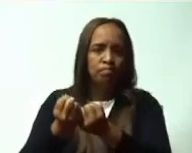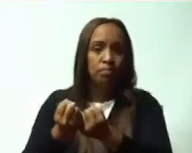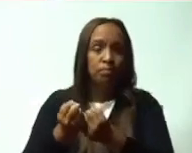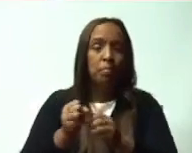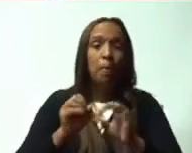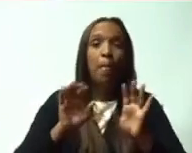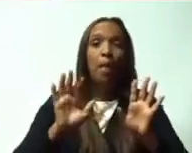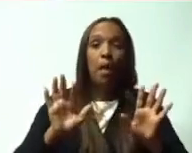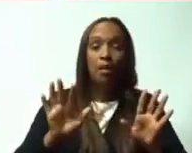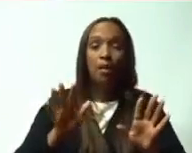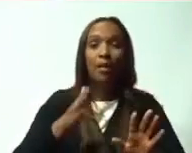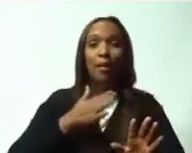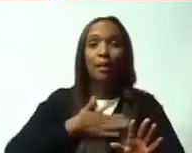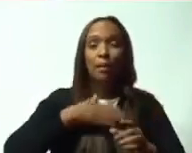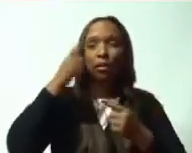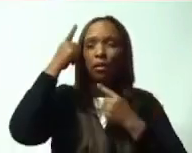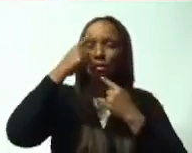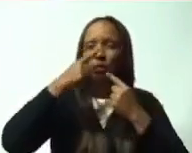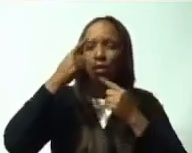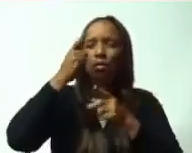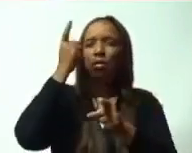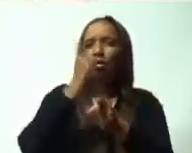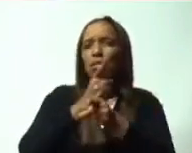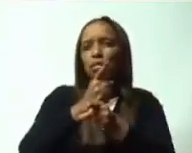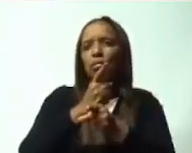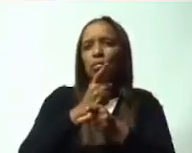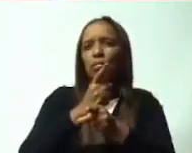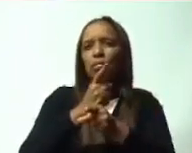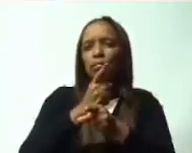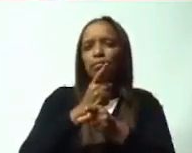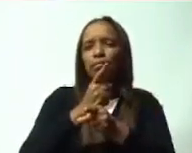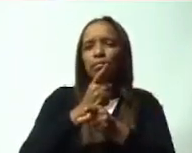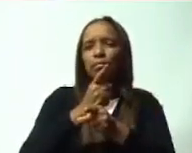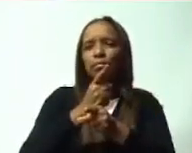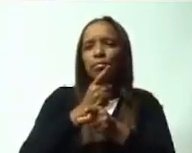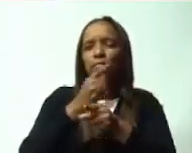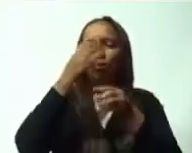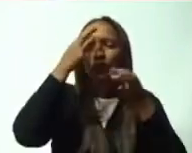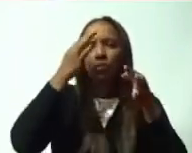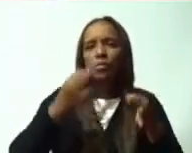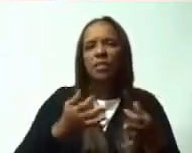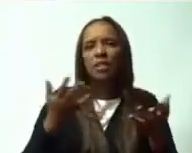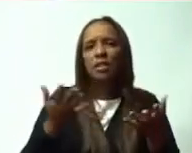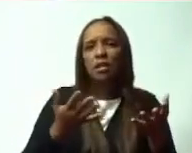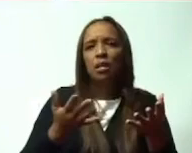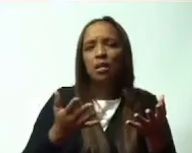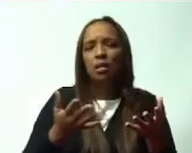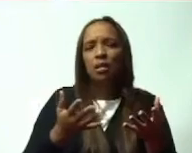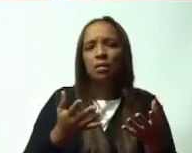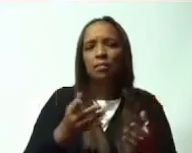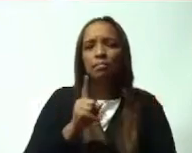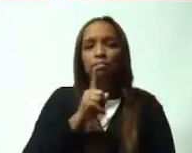Y administraré el silencio y estaré con ustedes aquí